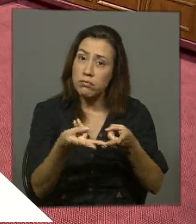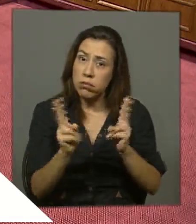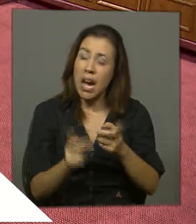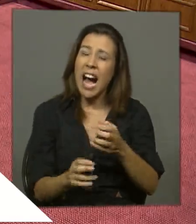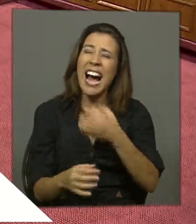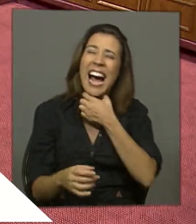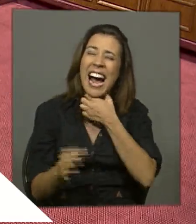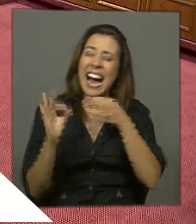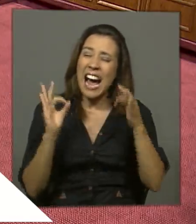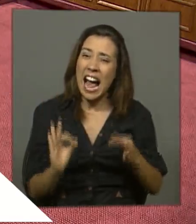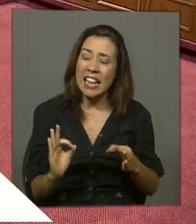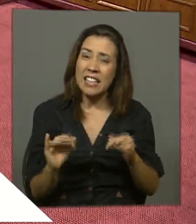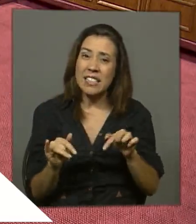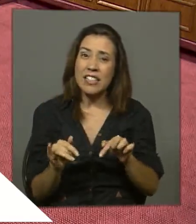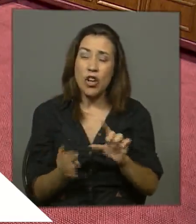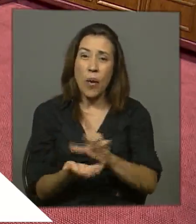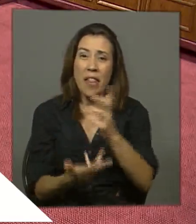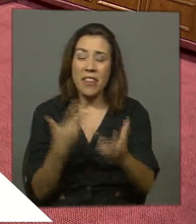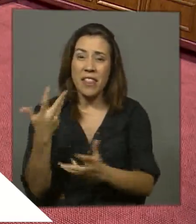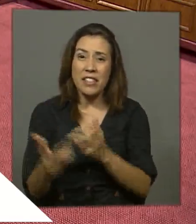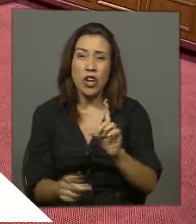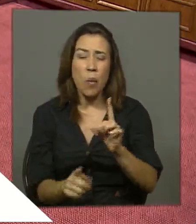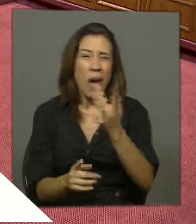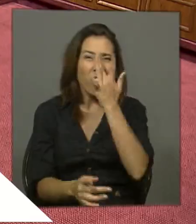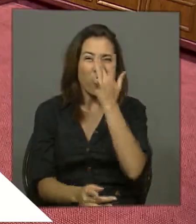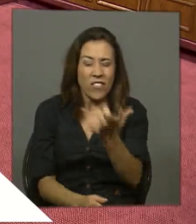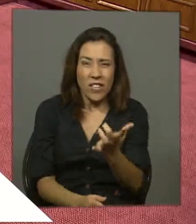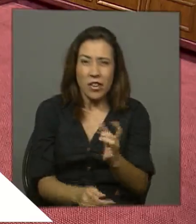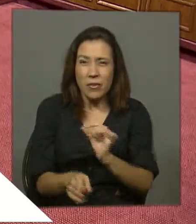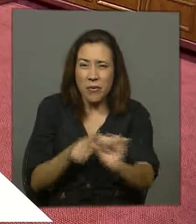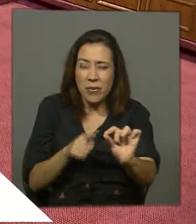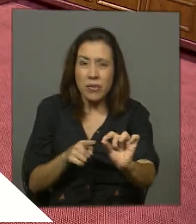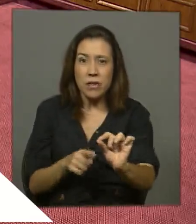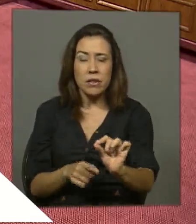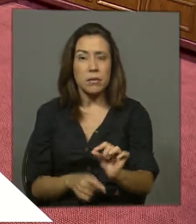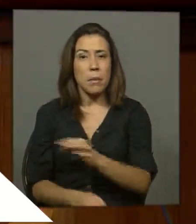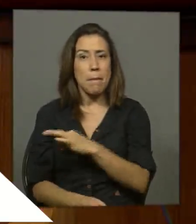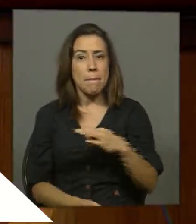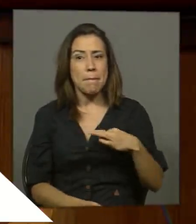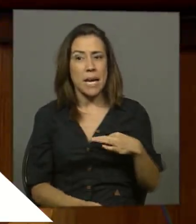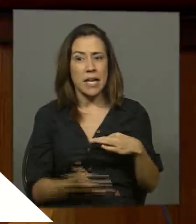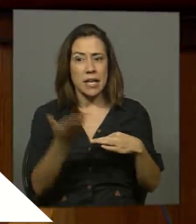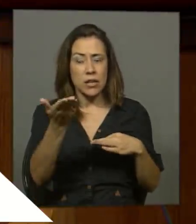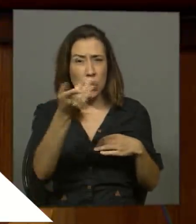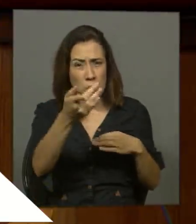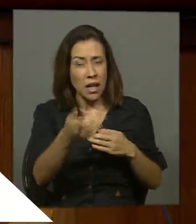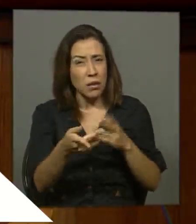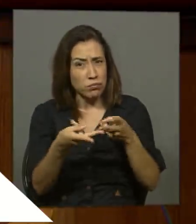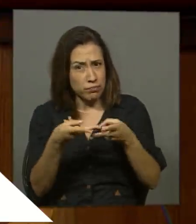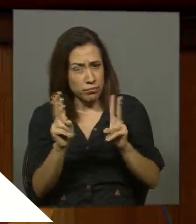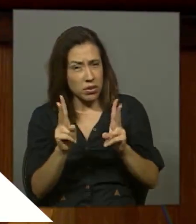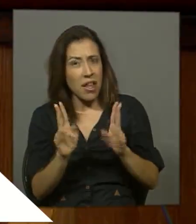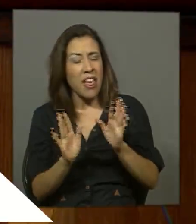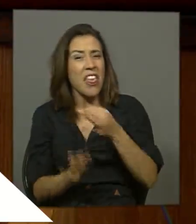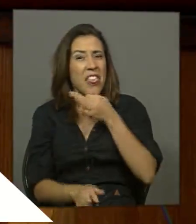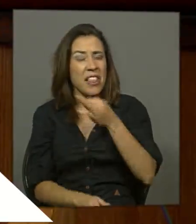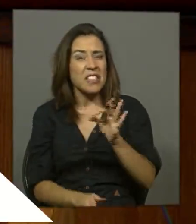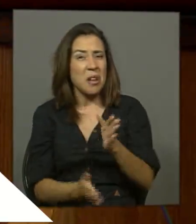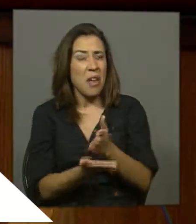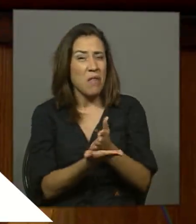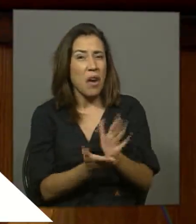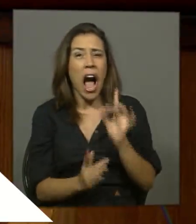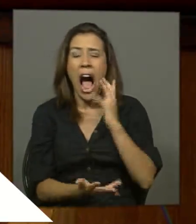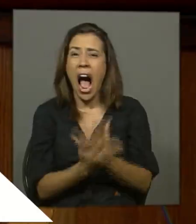asegurar que estos focos no son intencionales ministro está dispuesto a descartar que